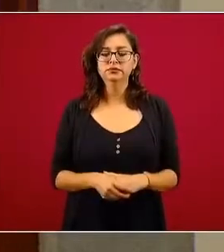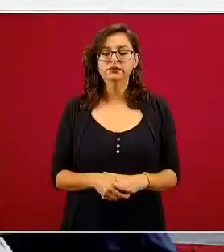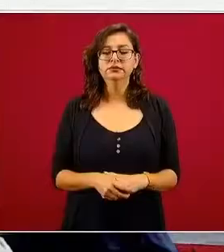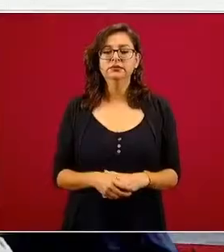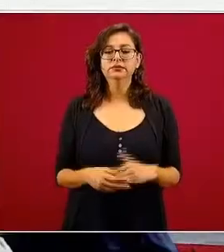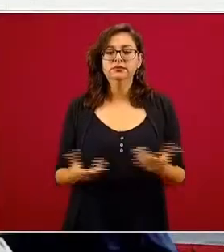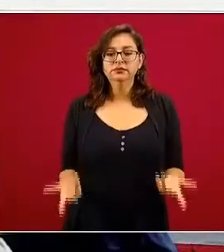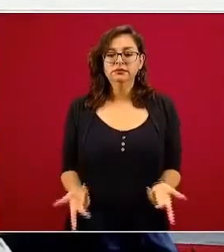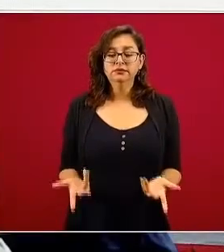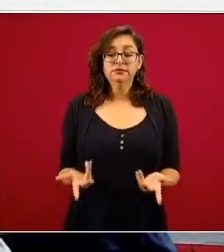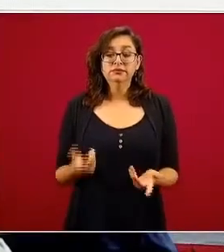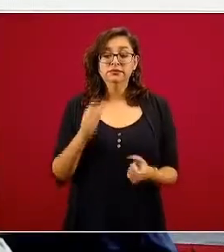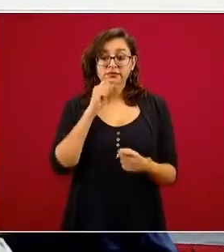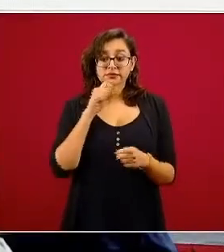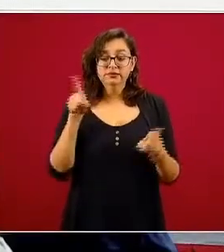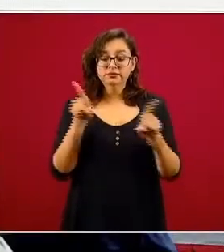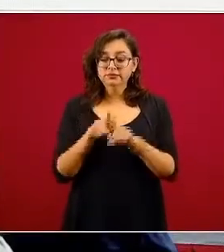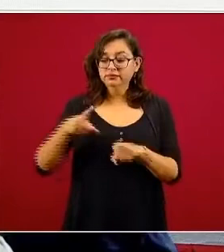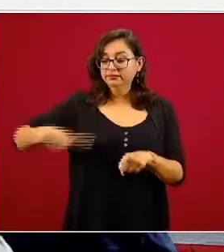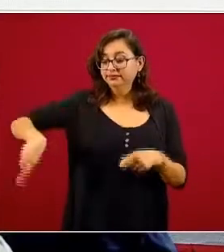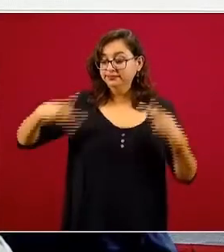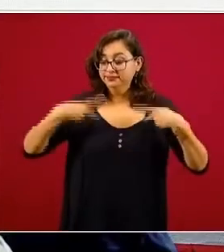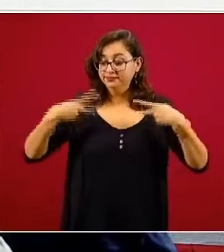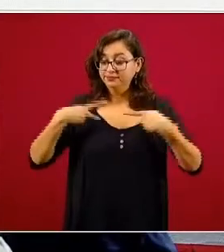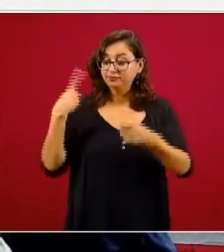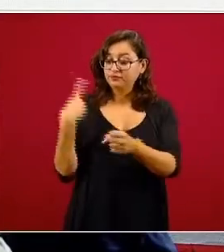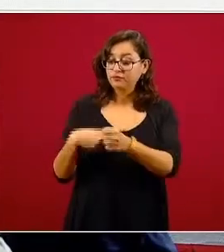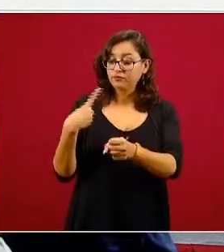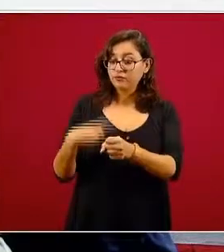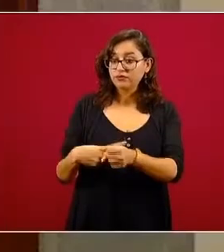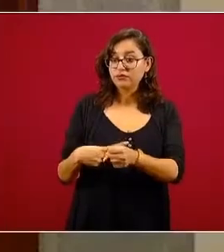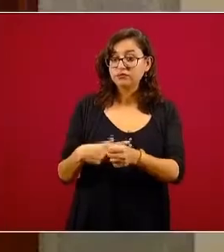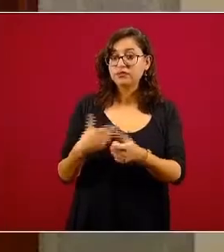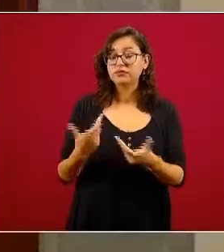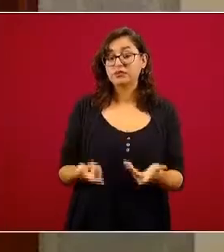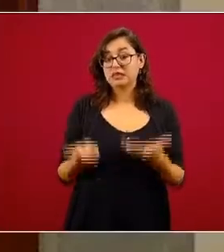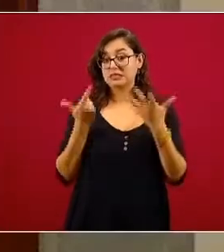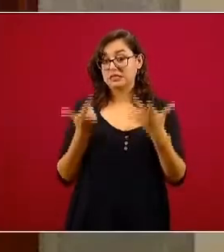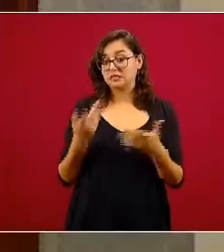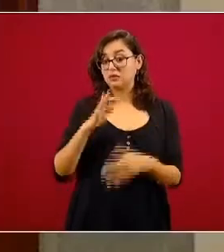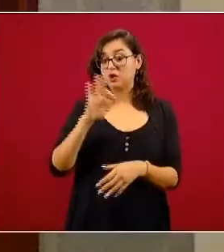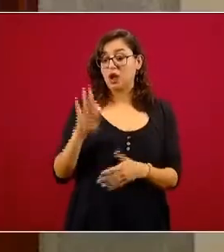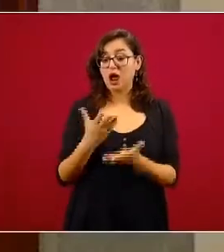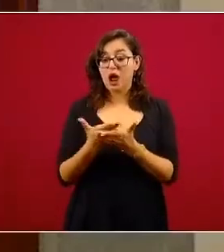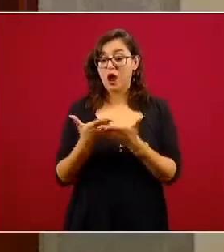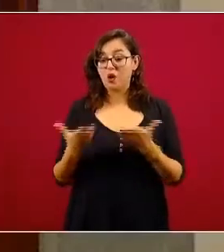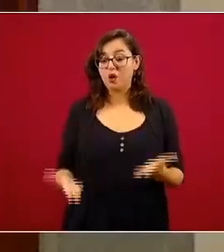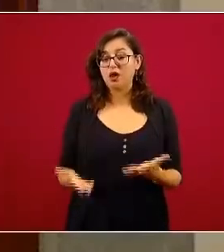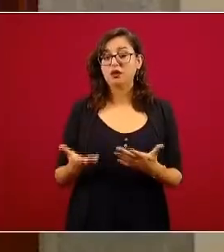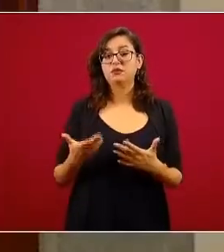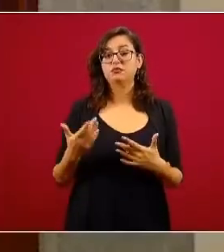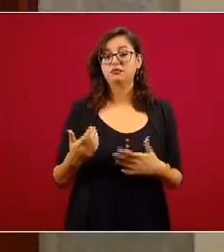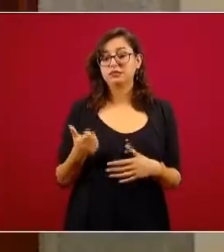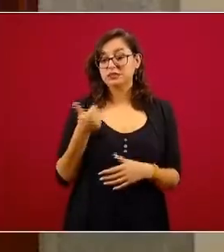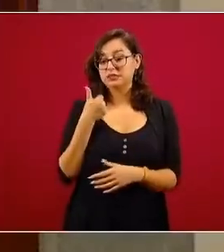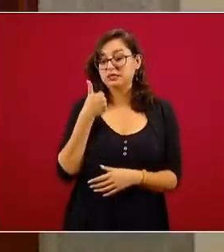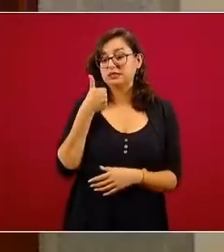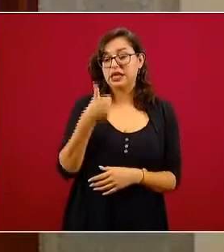de hoy tenemos una disminución en los casos activos. Habíamos salido con 7%, habíamos iniciado la semana con 7%, el día de